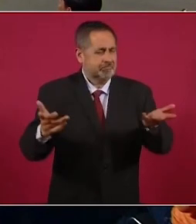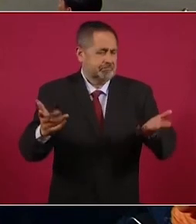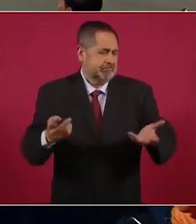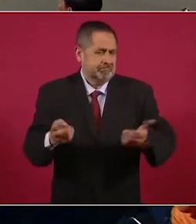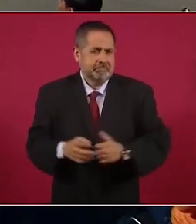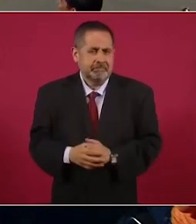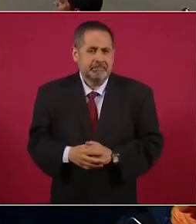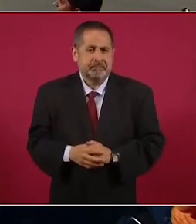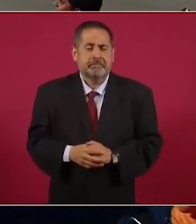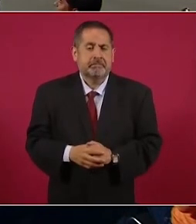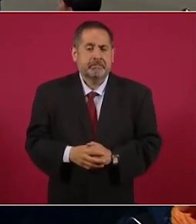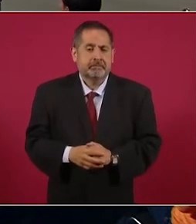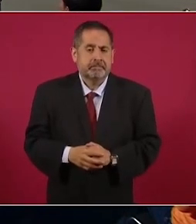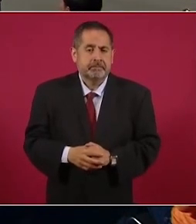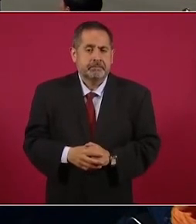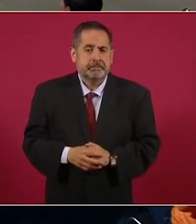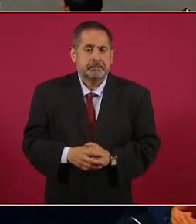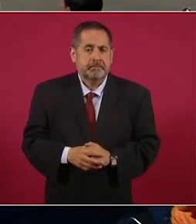Originalmente